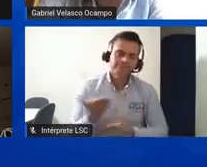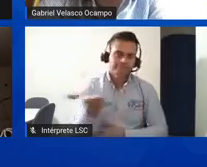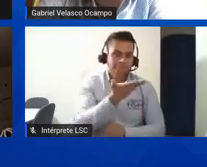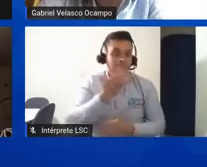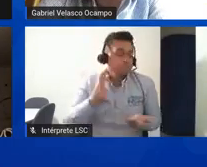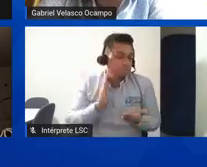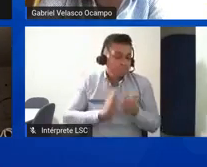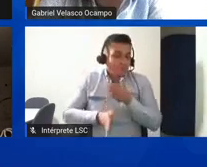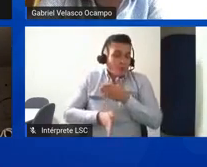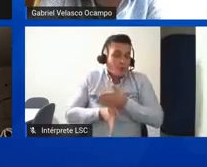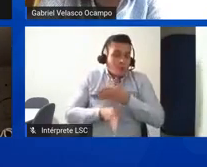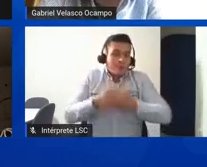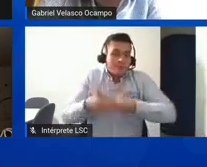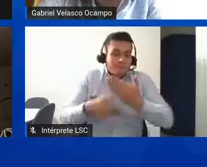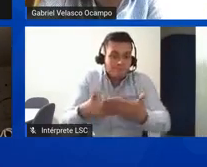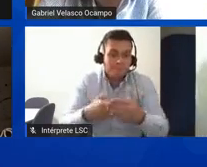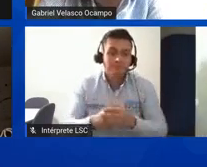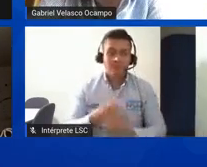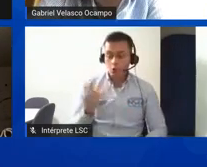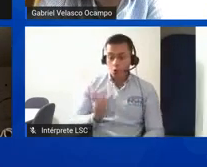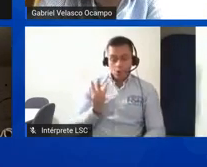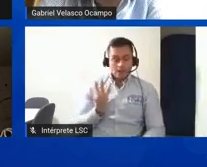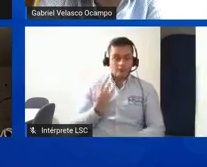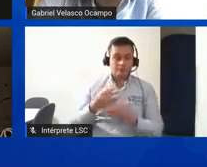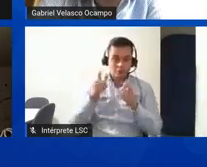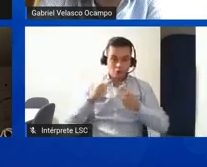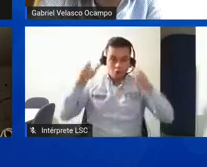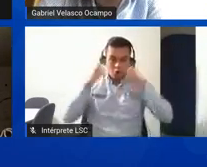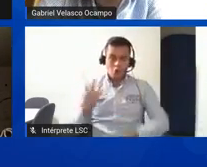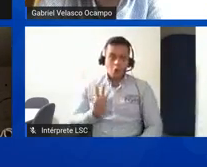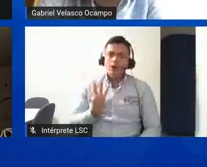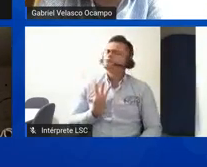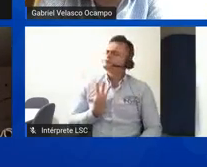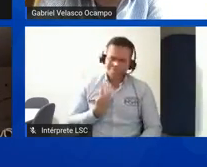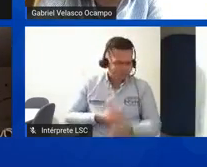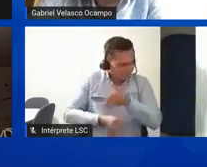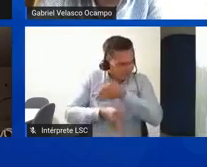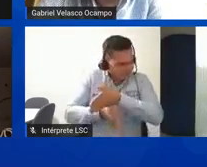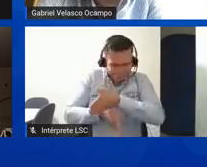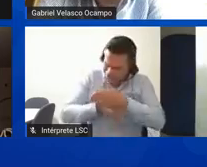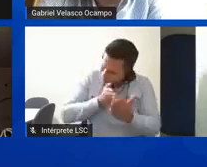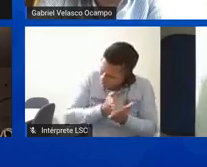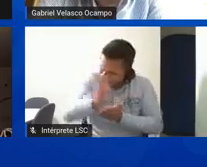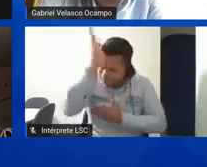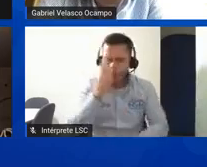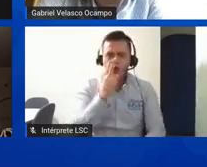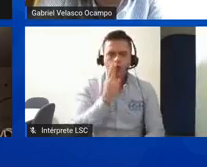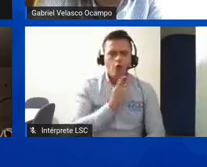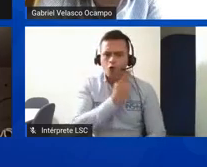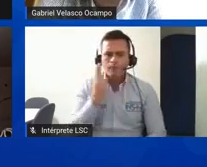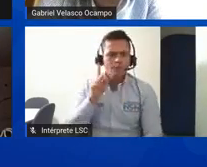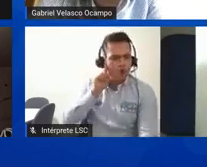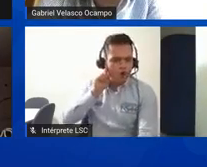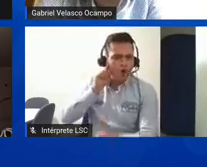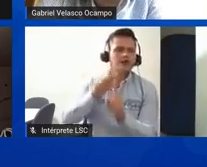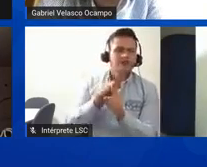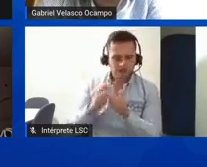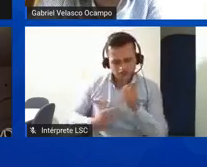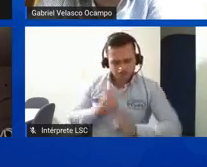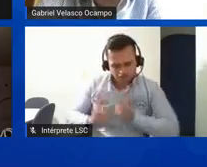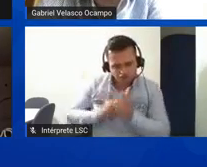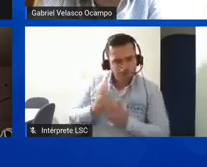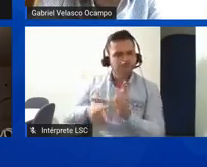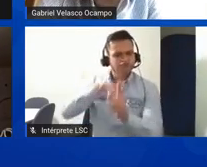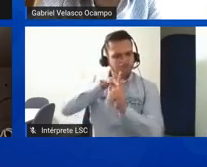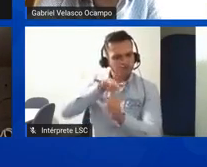seguimos, y los 4 congresistas seguiremos comprometidos con toda para seguir trabajando por esta comunidad. De